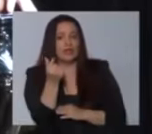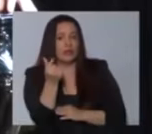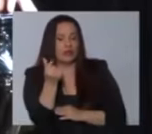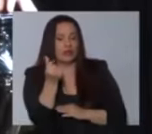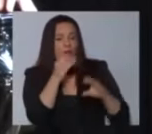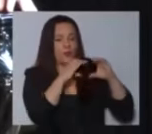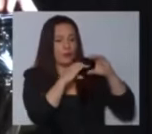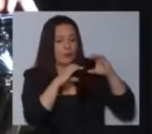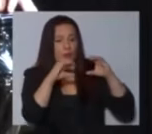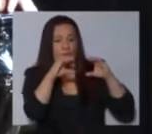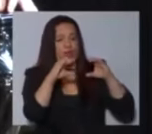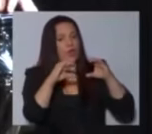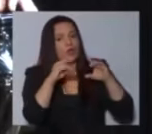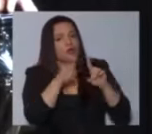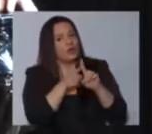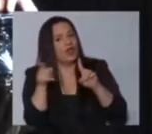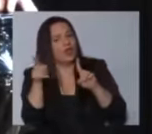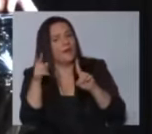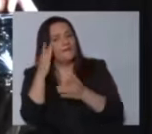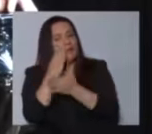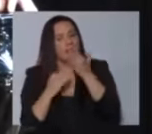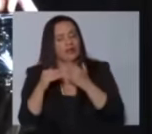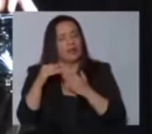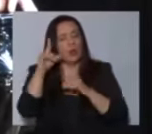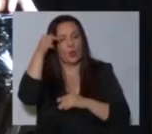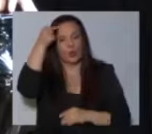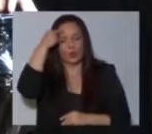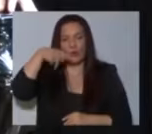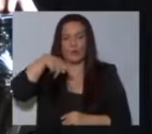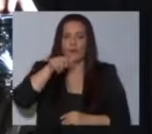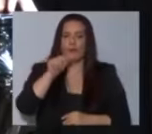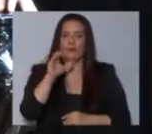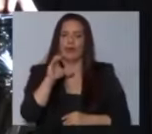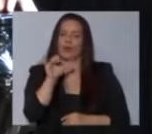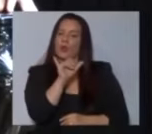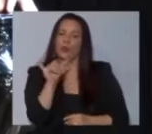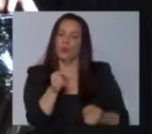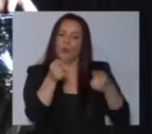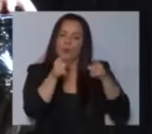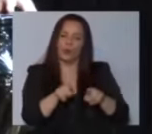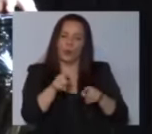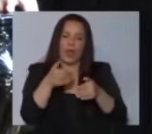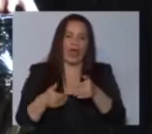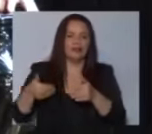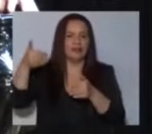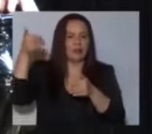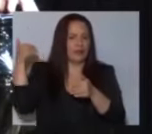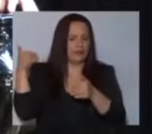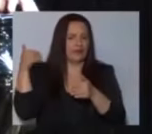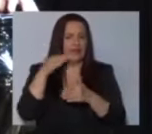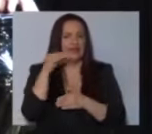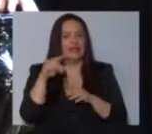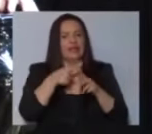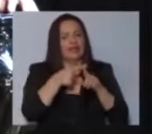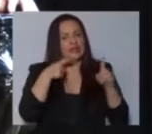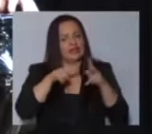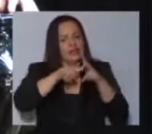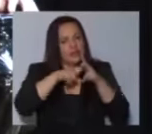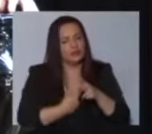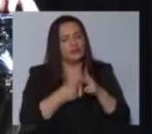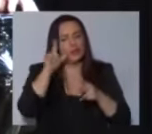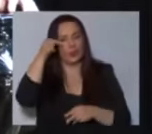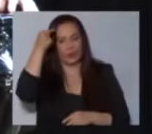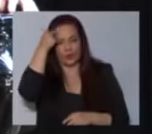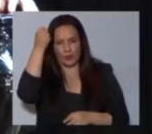desvíen por parte del gobierno PAC, como ya ocurrió anteriormente. Desde el inicio del gobierno de don Carlos